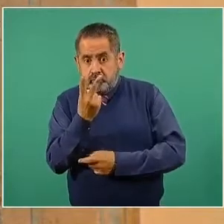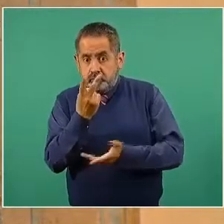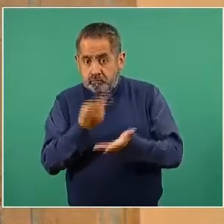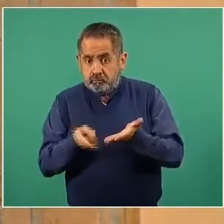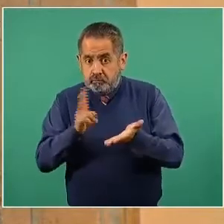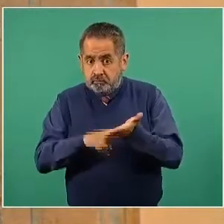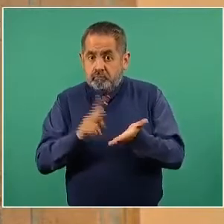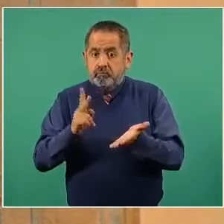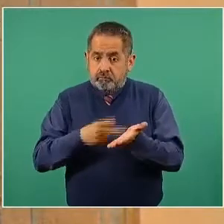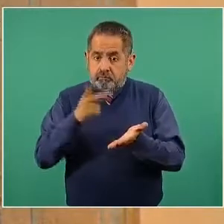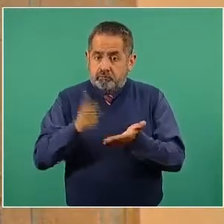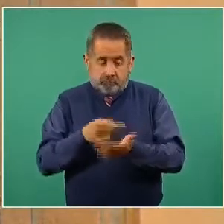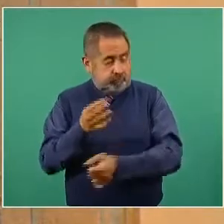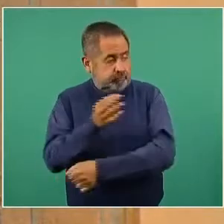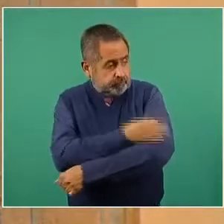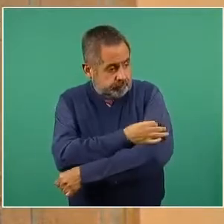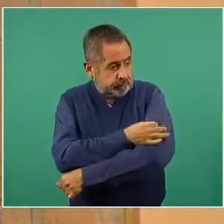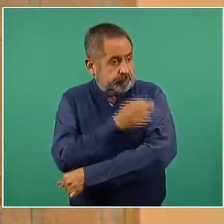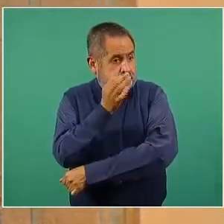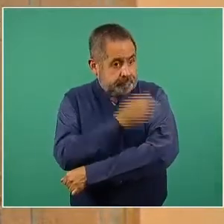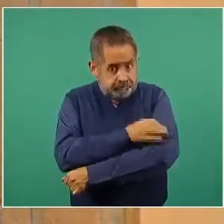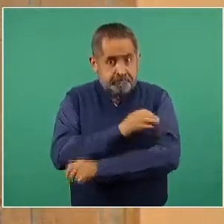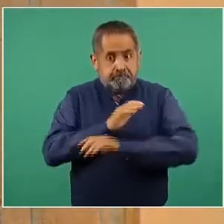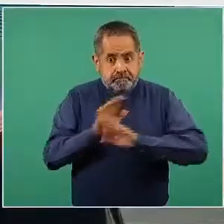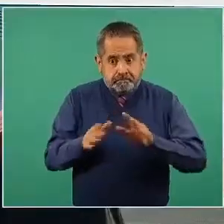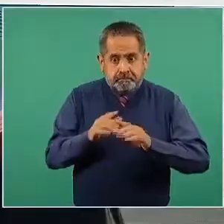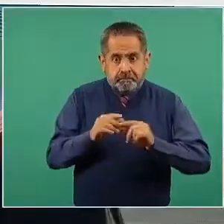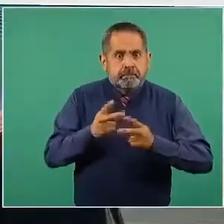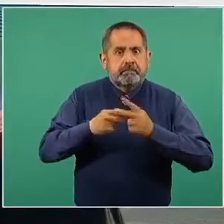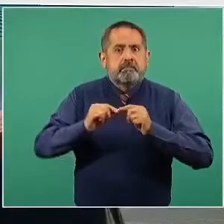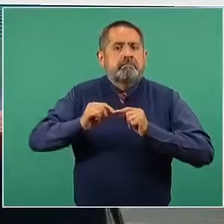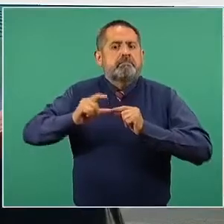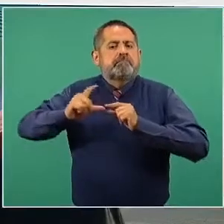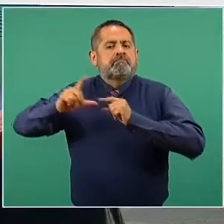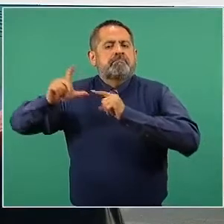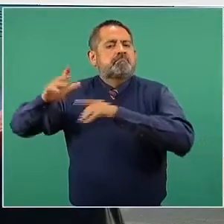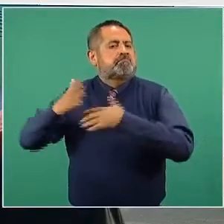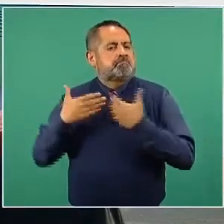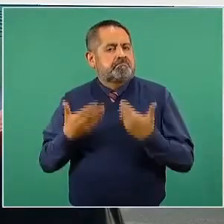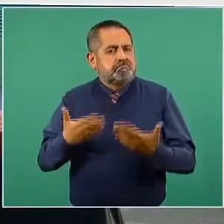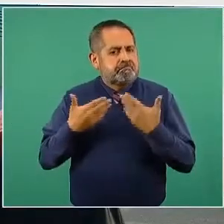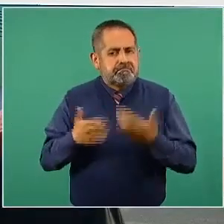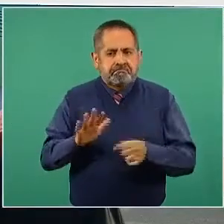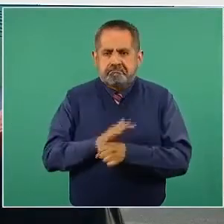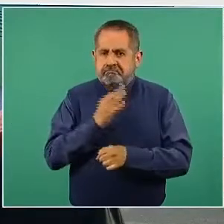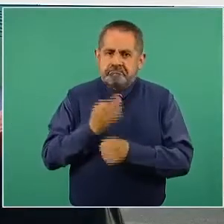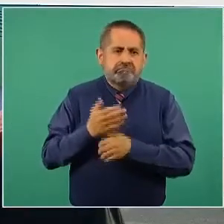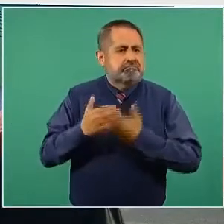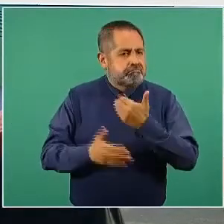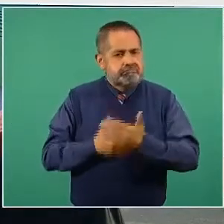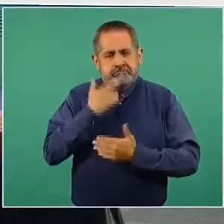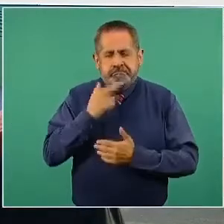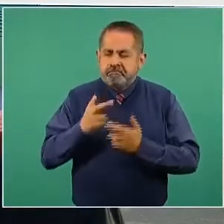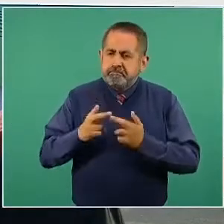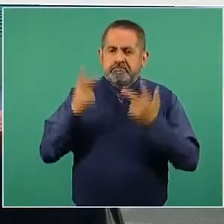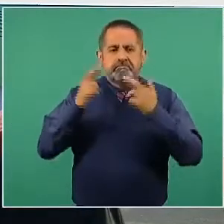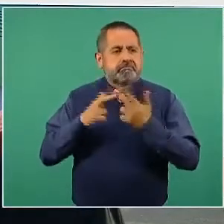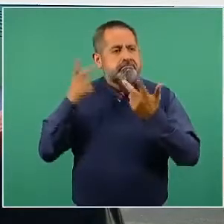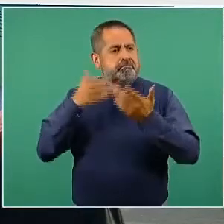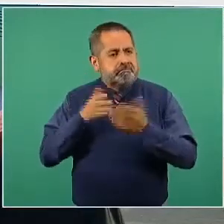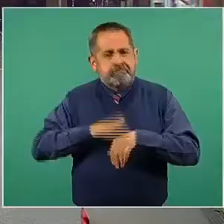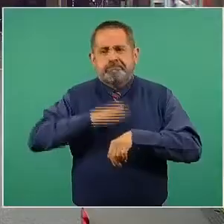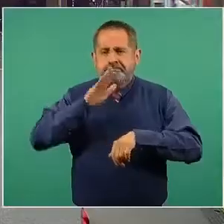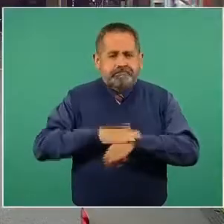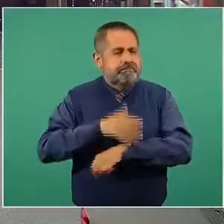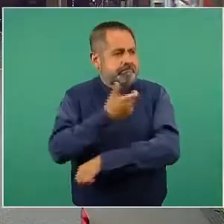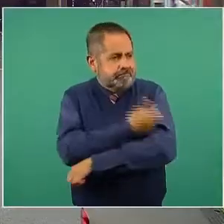la COVID-19, que este es un número que sí queremos que todos los días siga aumentando y logrando nuevos récords históricos para efectos